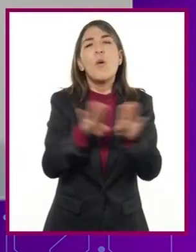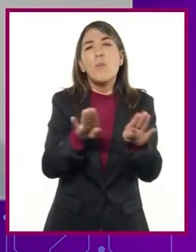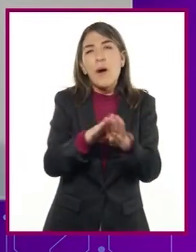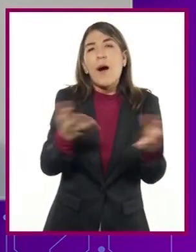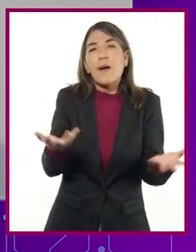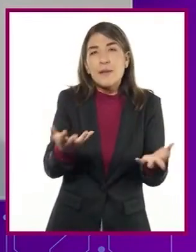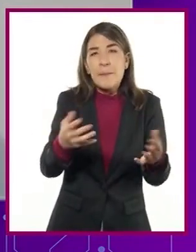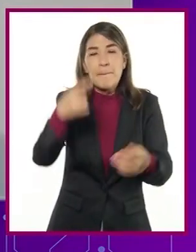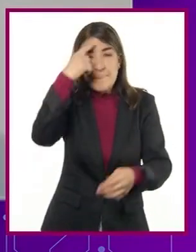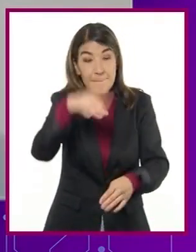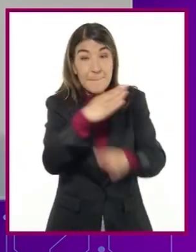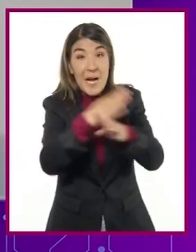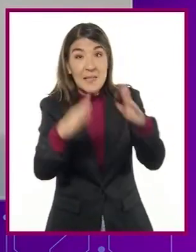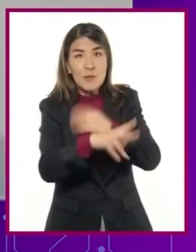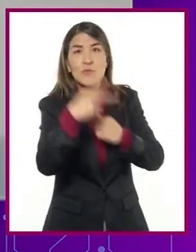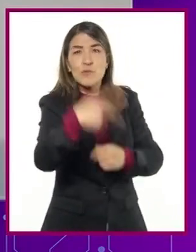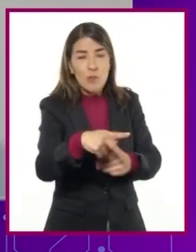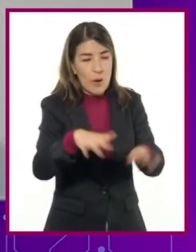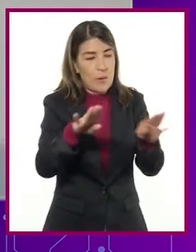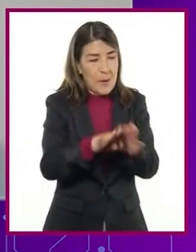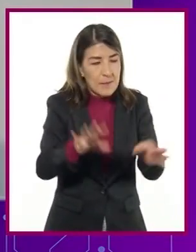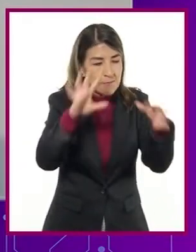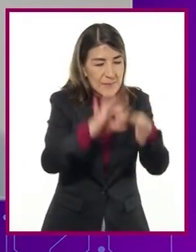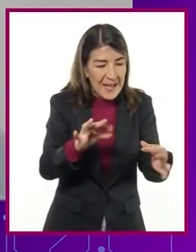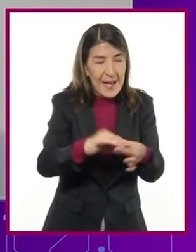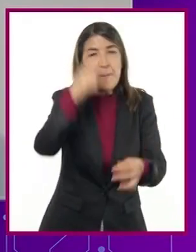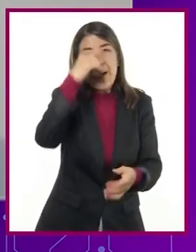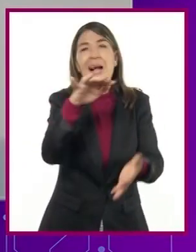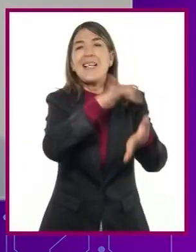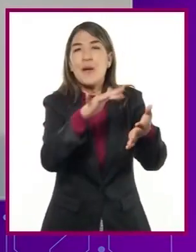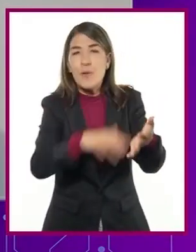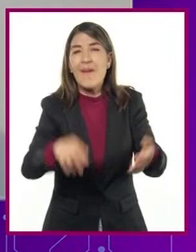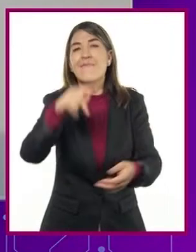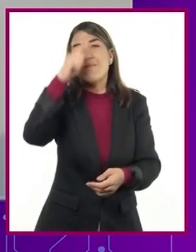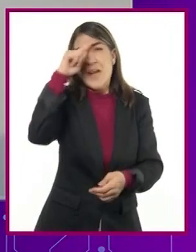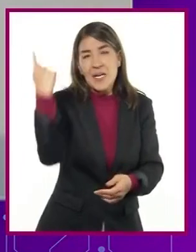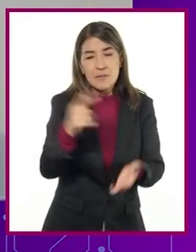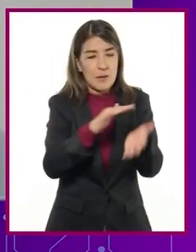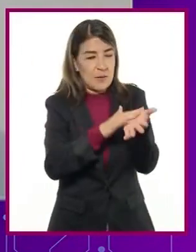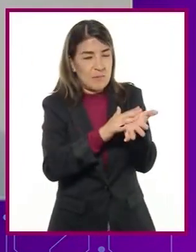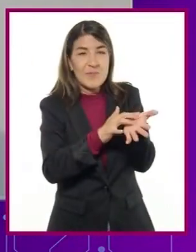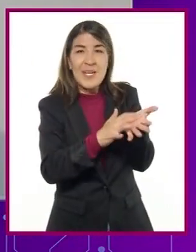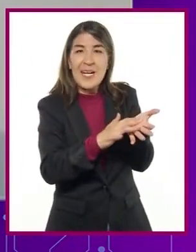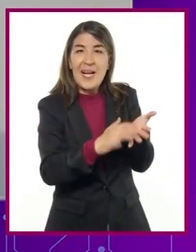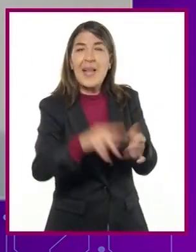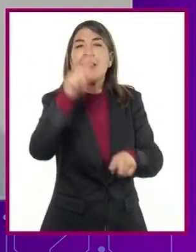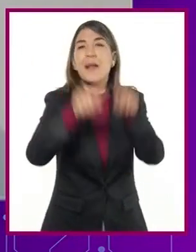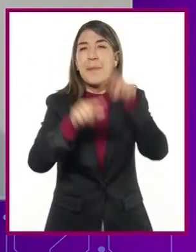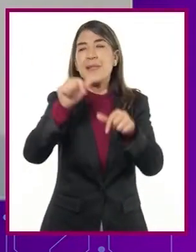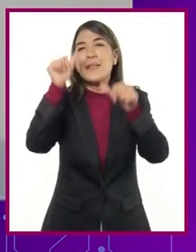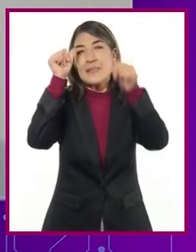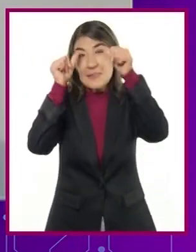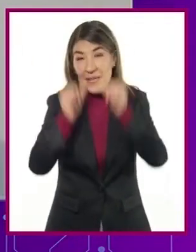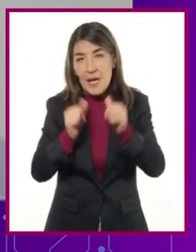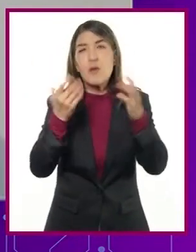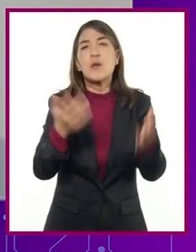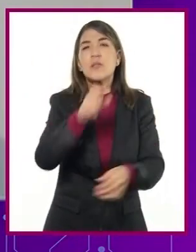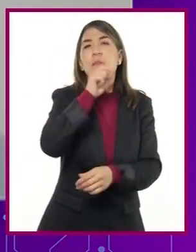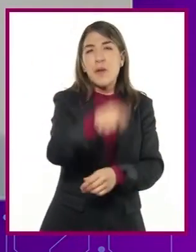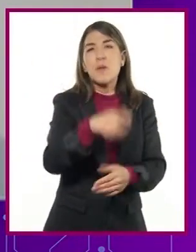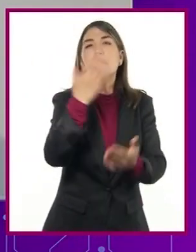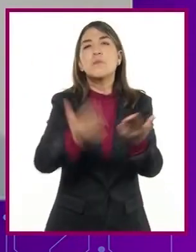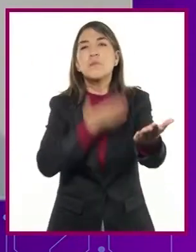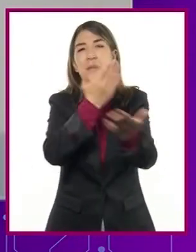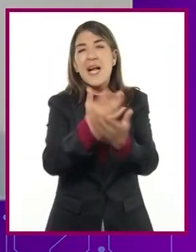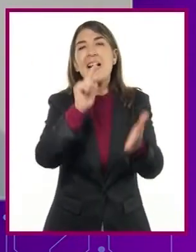en sus materiales, en formato lectura fácil, en braille o macrotipo según sea el caso. Además, para ello